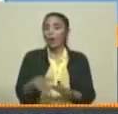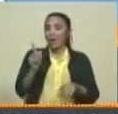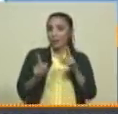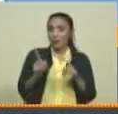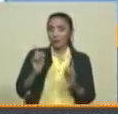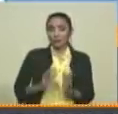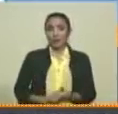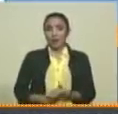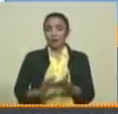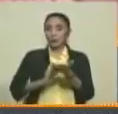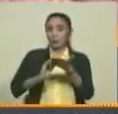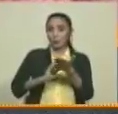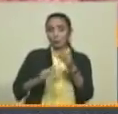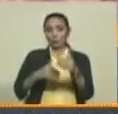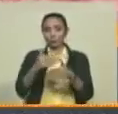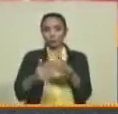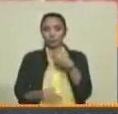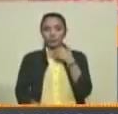soluciones coyunturales,